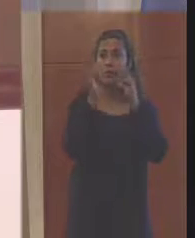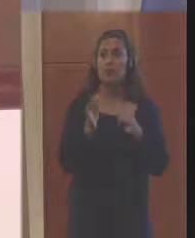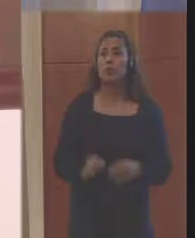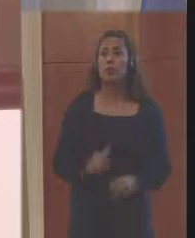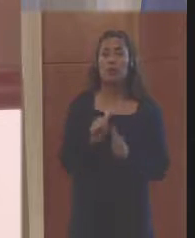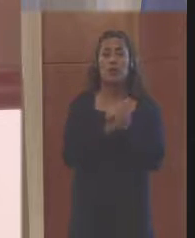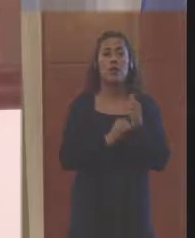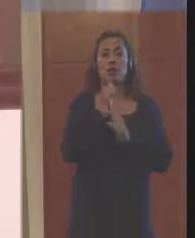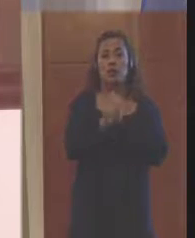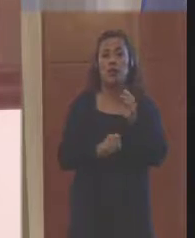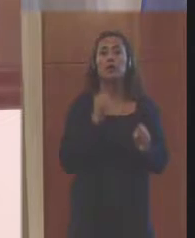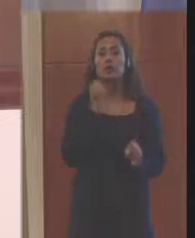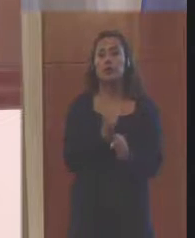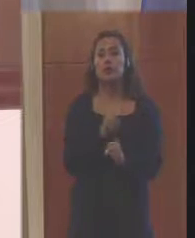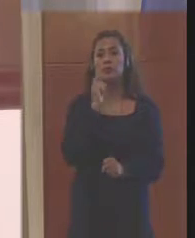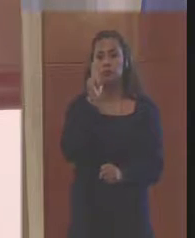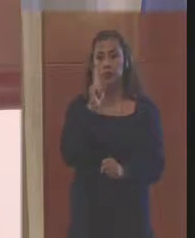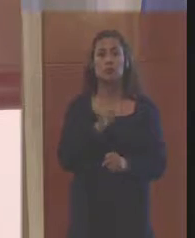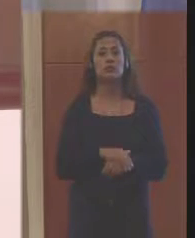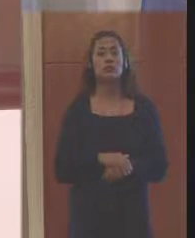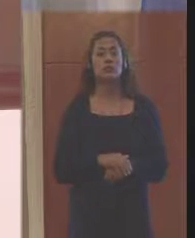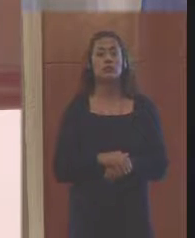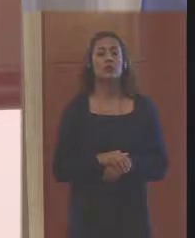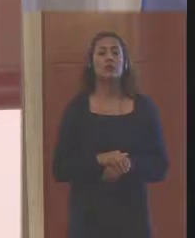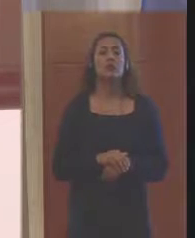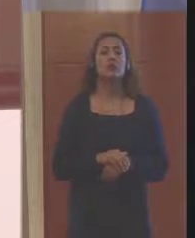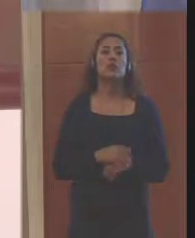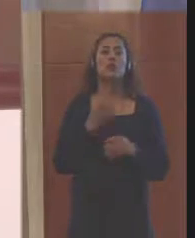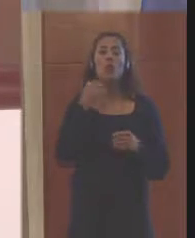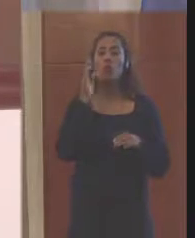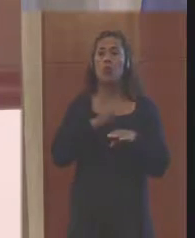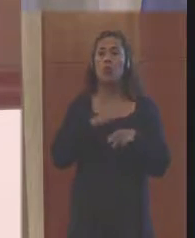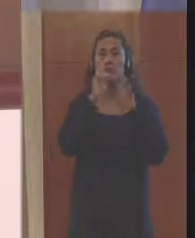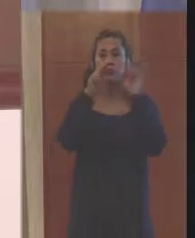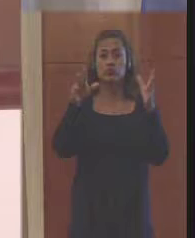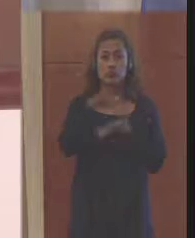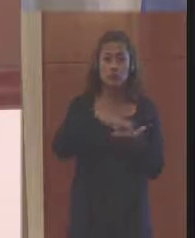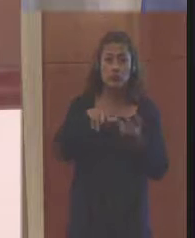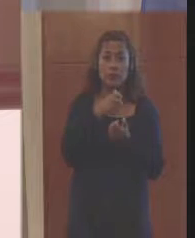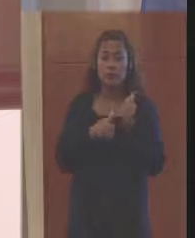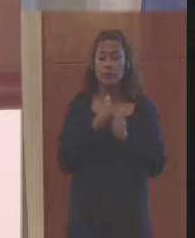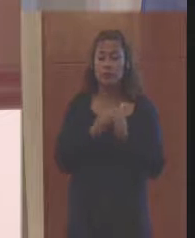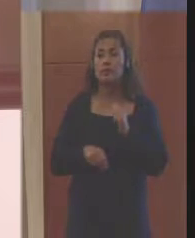anual, solamente alocado para hacer frente a los costos de desastres.